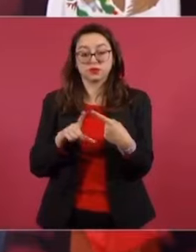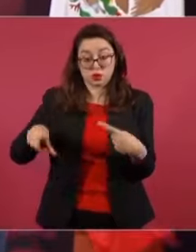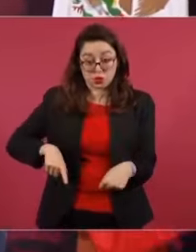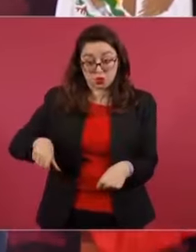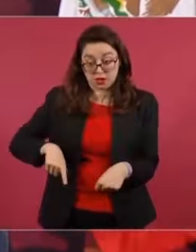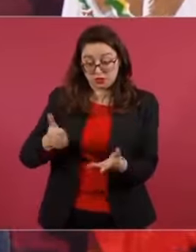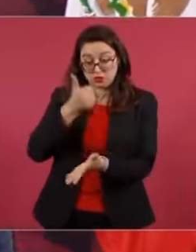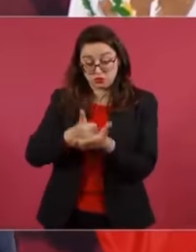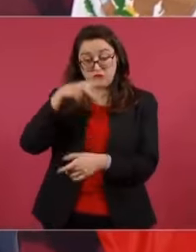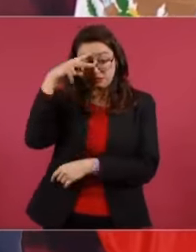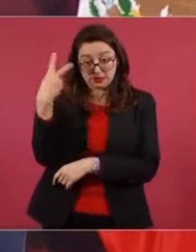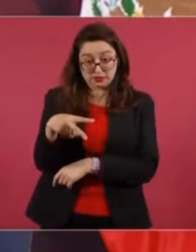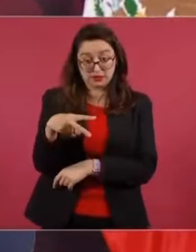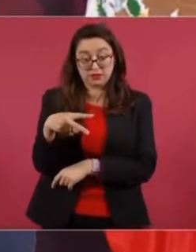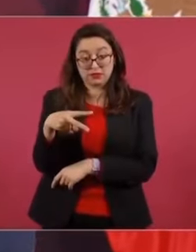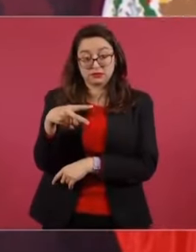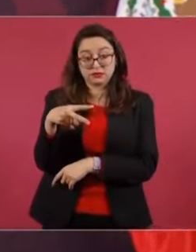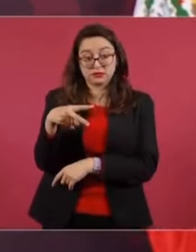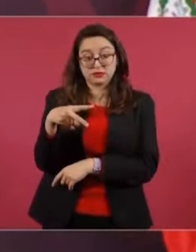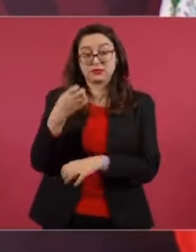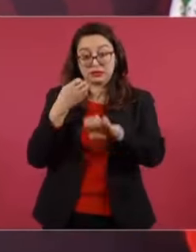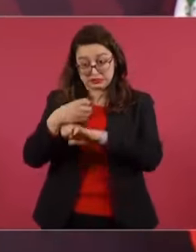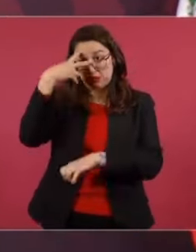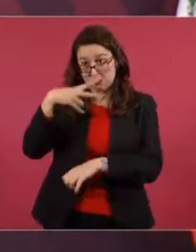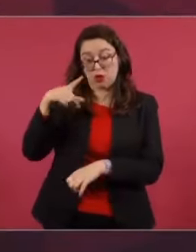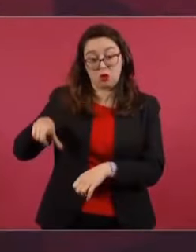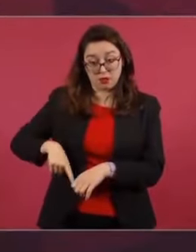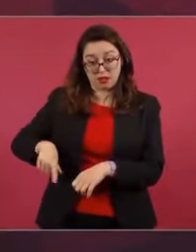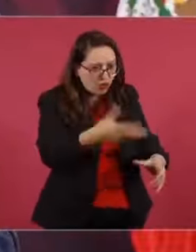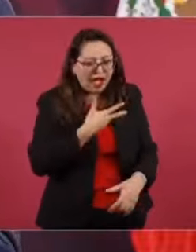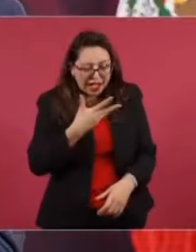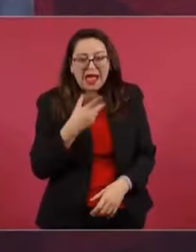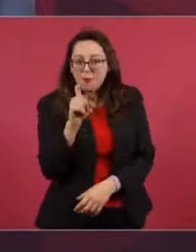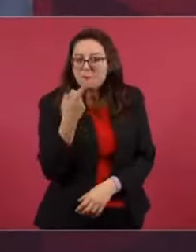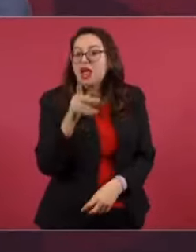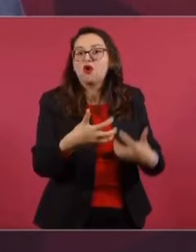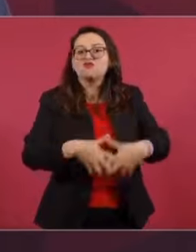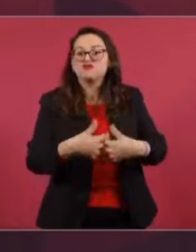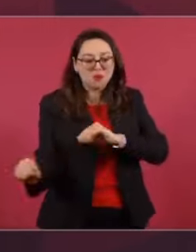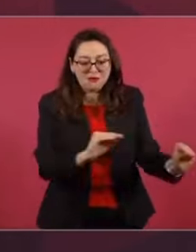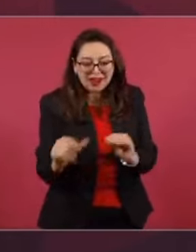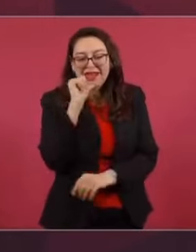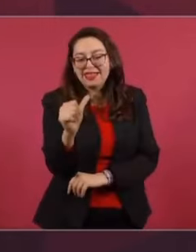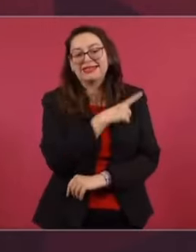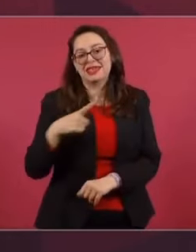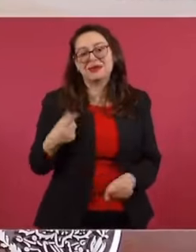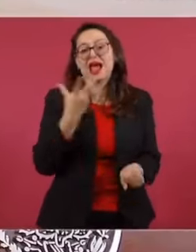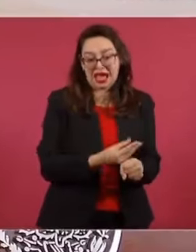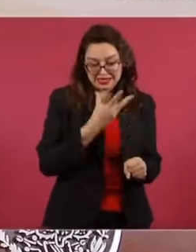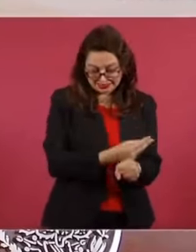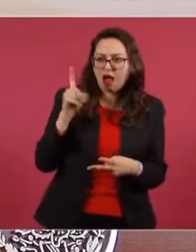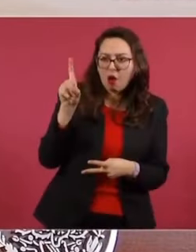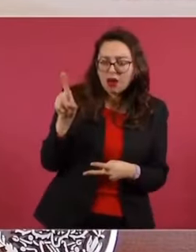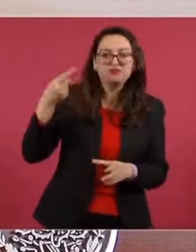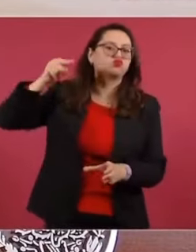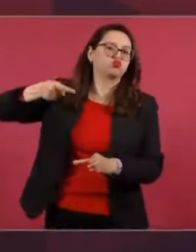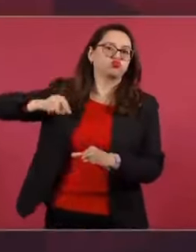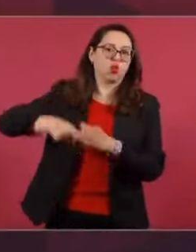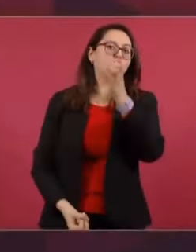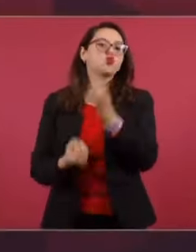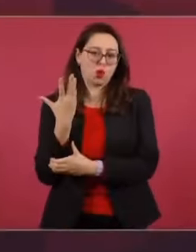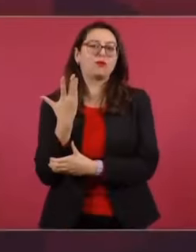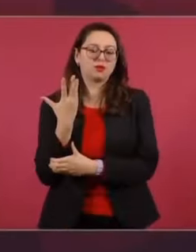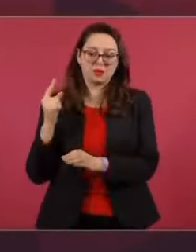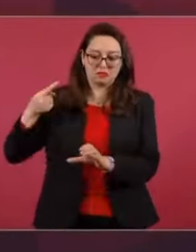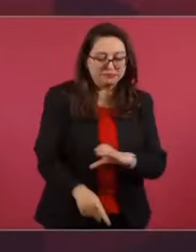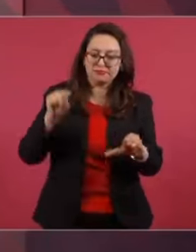el gobierno de la ciudad, el gobierno del Estado de México y Conagua. Pero además, ya se están perforando nuevos pozos para tener agua